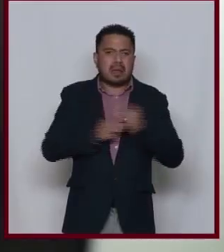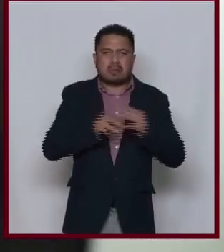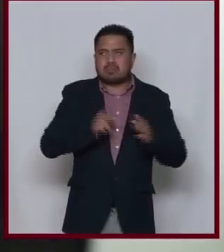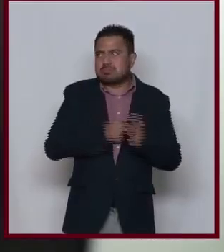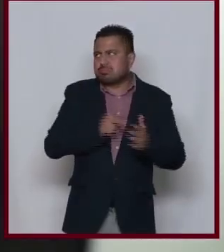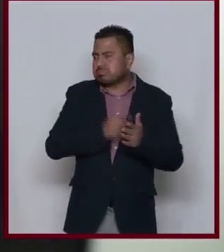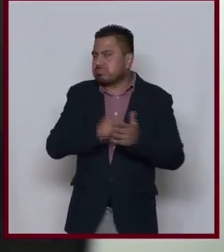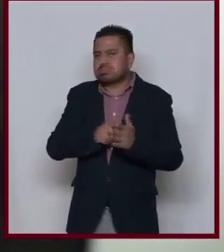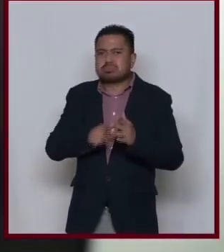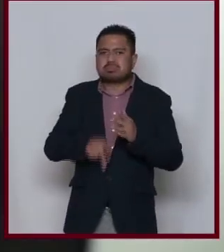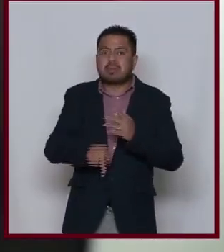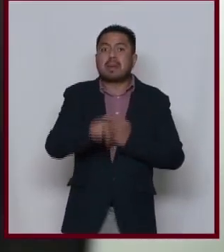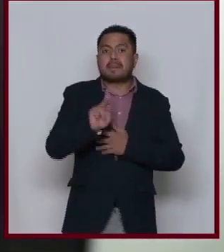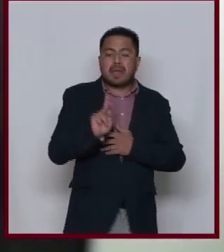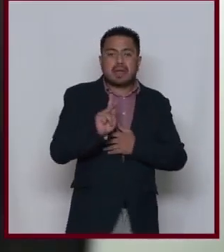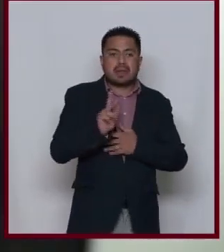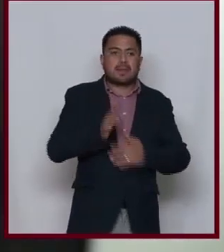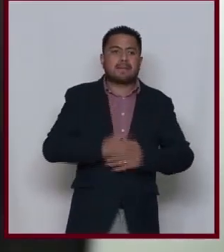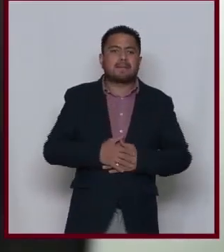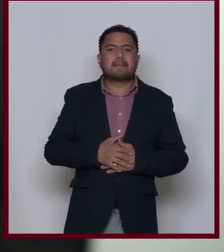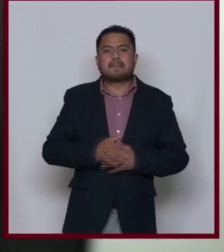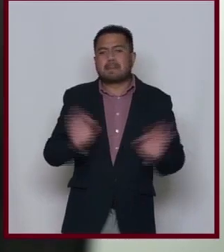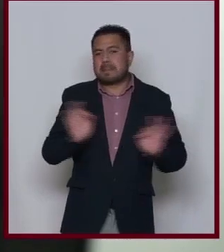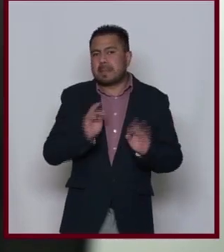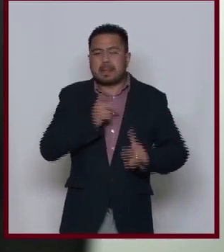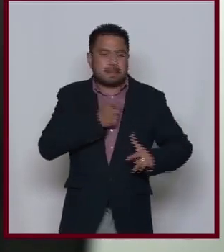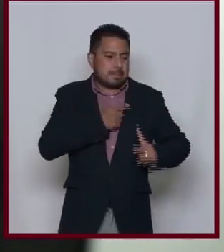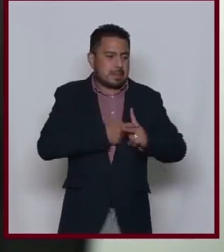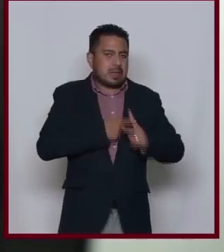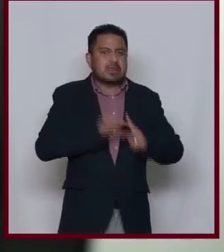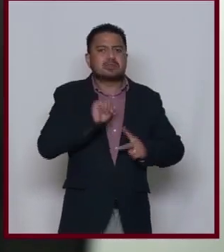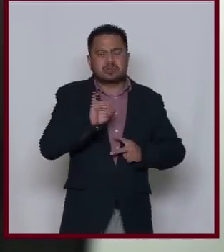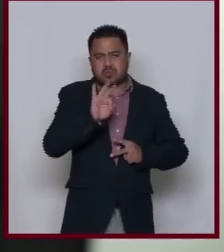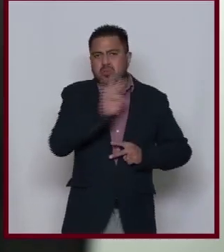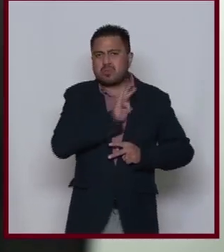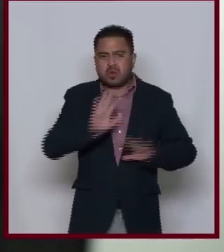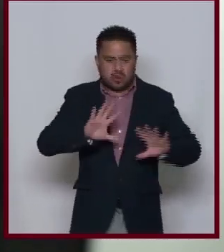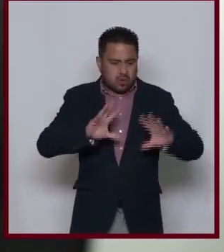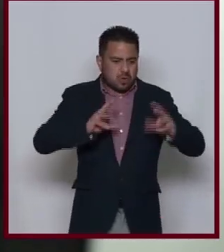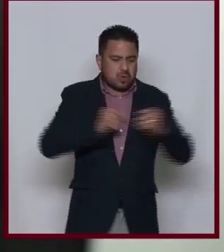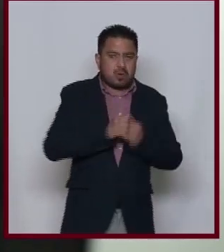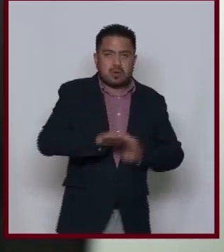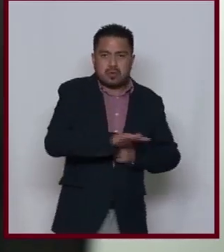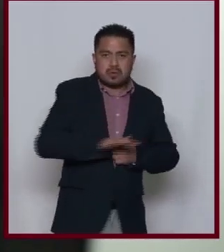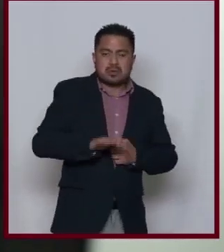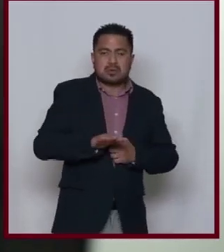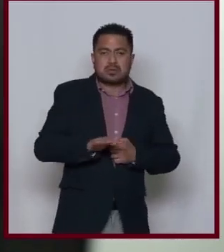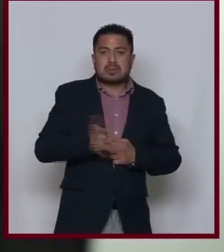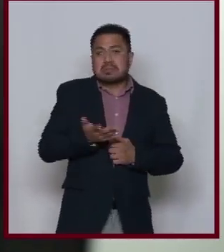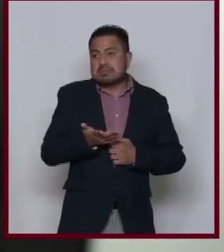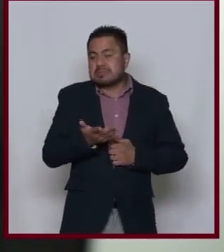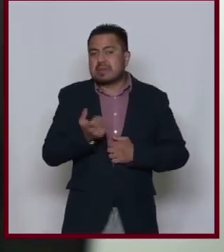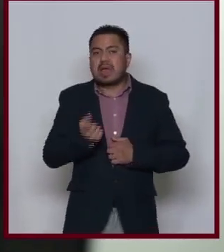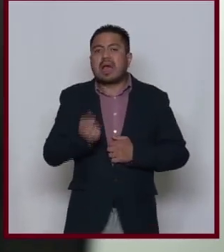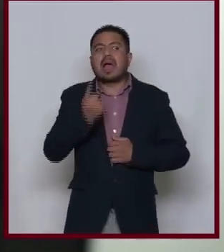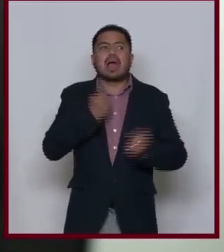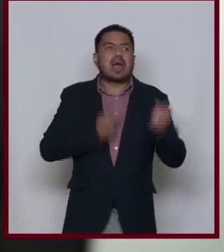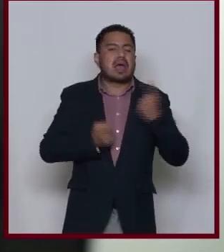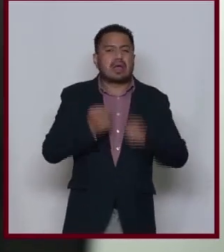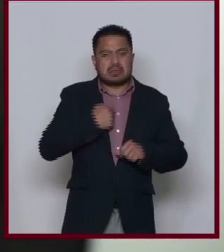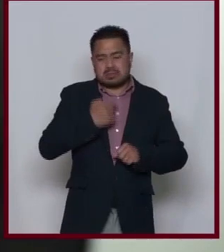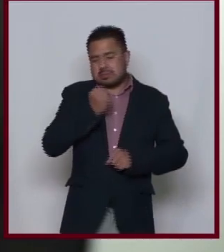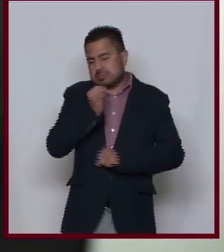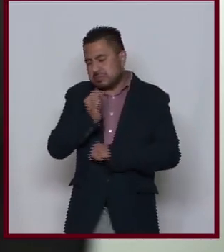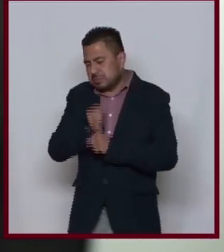veces, pero al menos en matemáticas sí se puede y bueno, lo que en algún punto yo